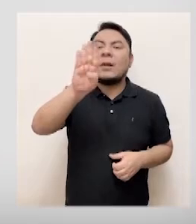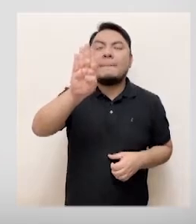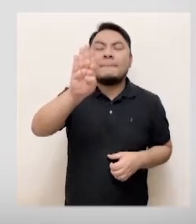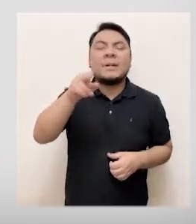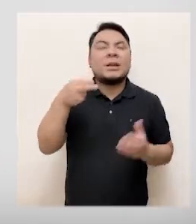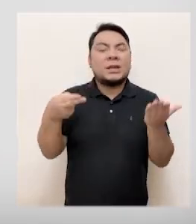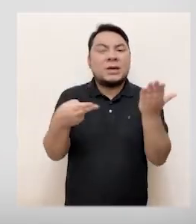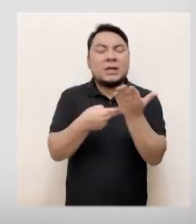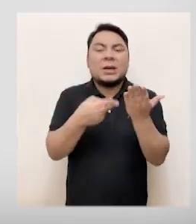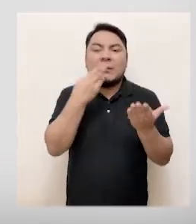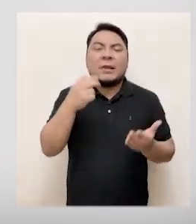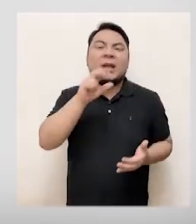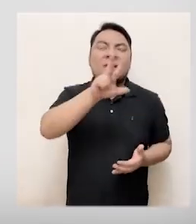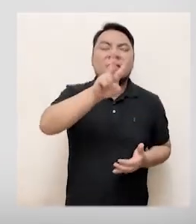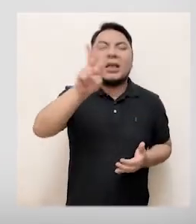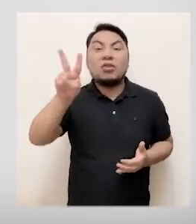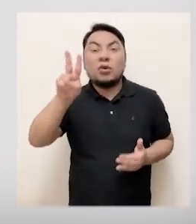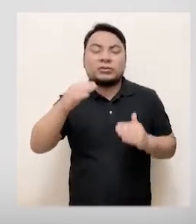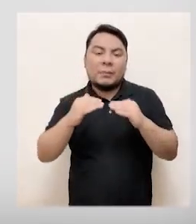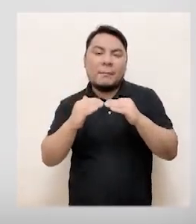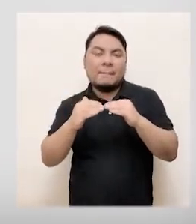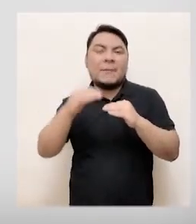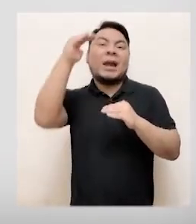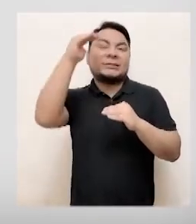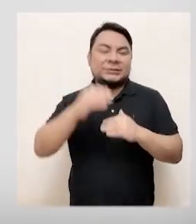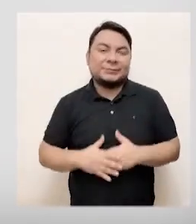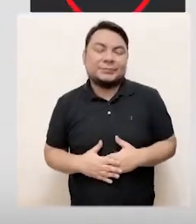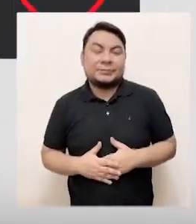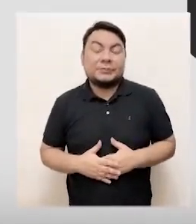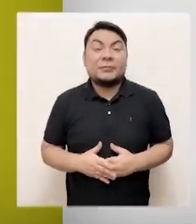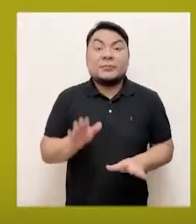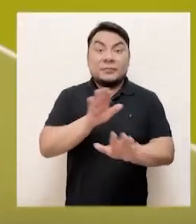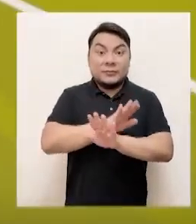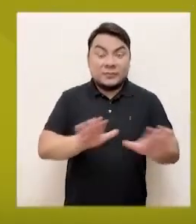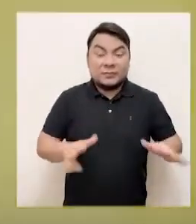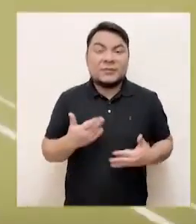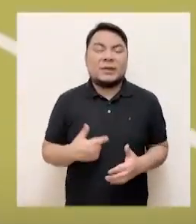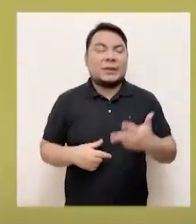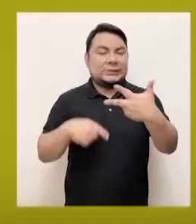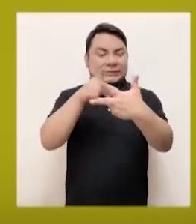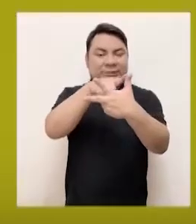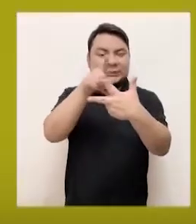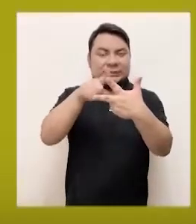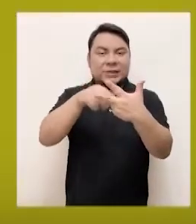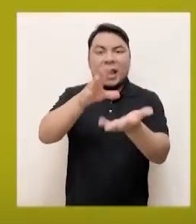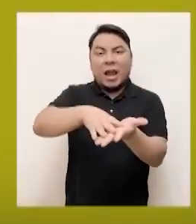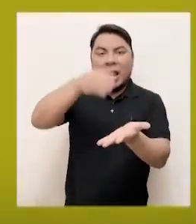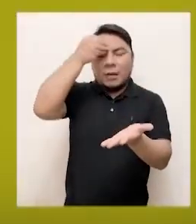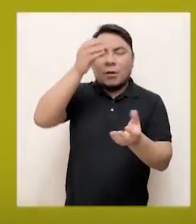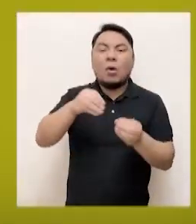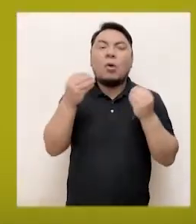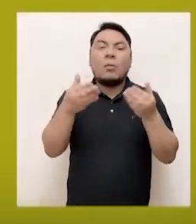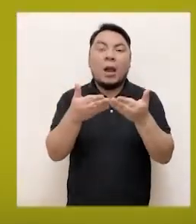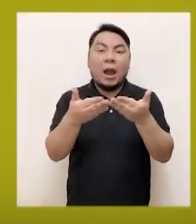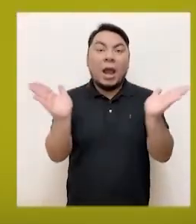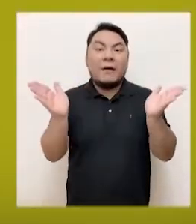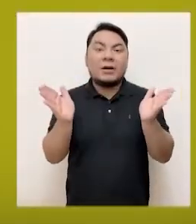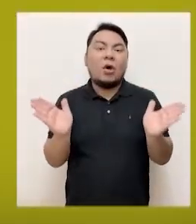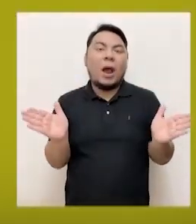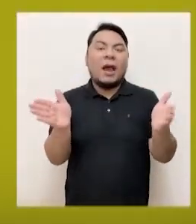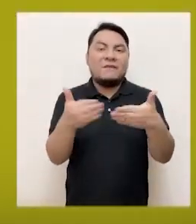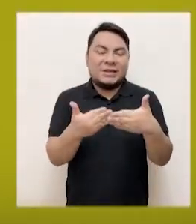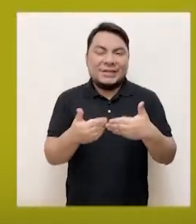emplear USBs de 32 GB de memoria o más. Finalmente, en tres pasos aprenderemos a abrir